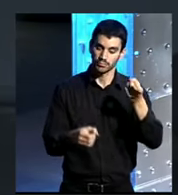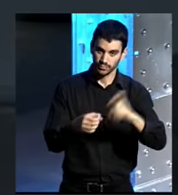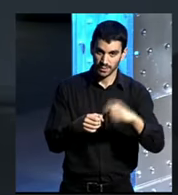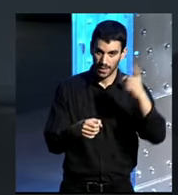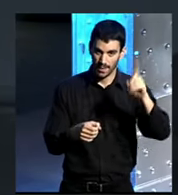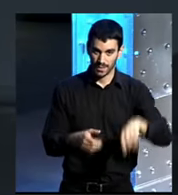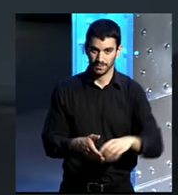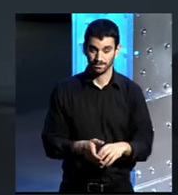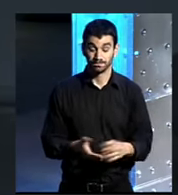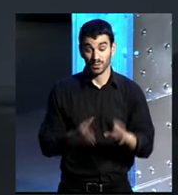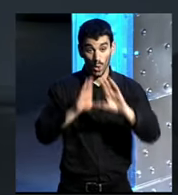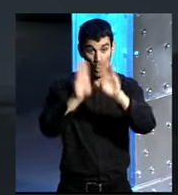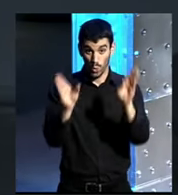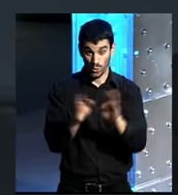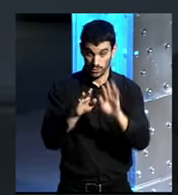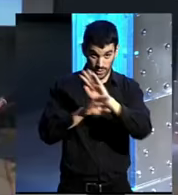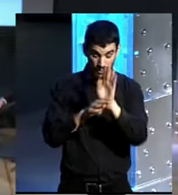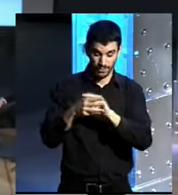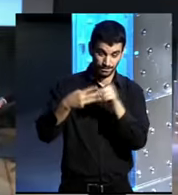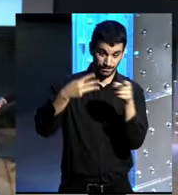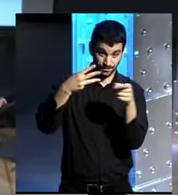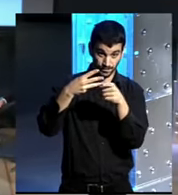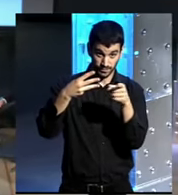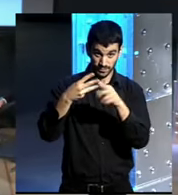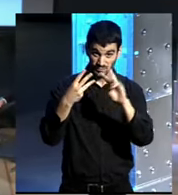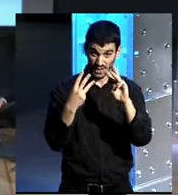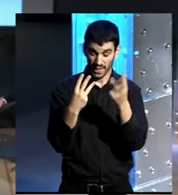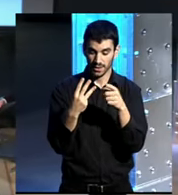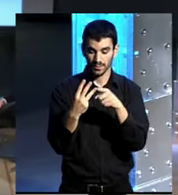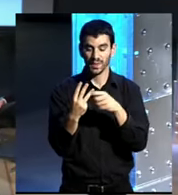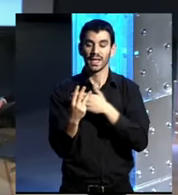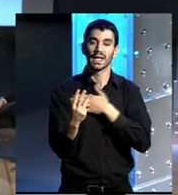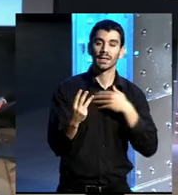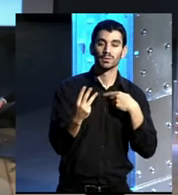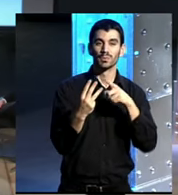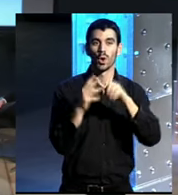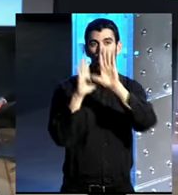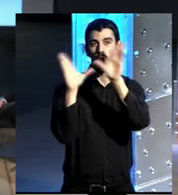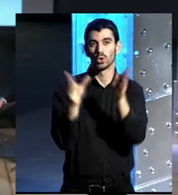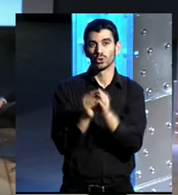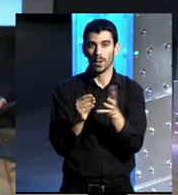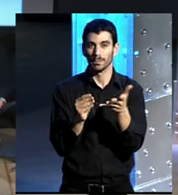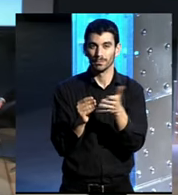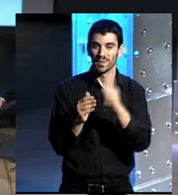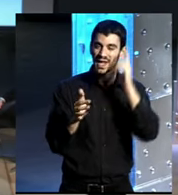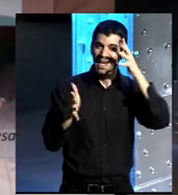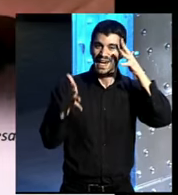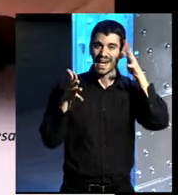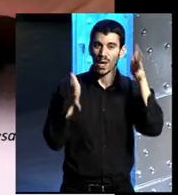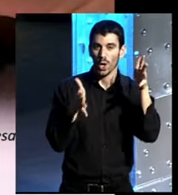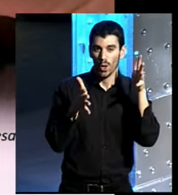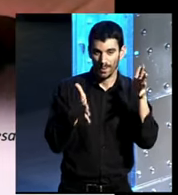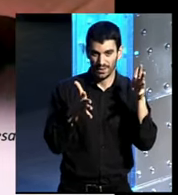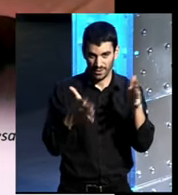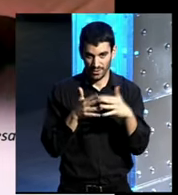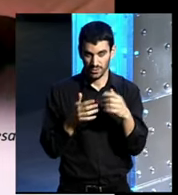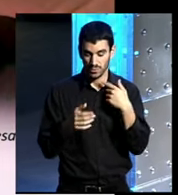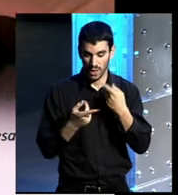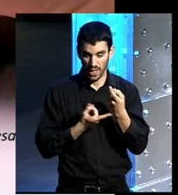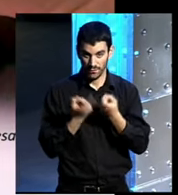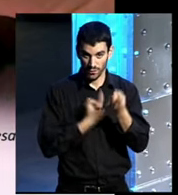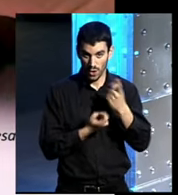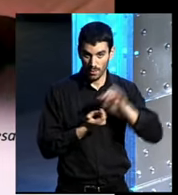Y finalmente, las últimas conclusiones, hemos intentado dar unas recomendaciones a raíz de toda esta información que hemos ido